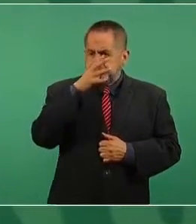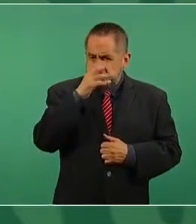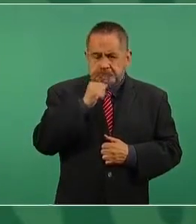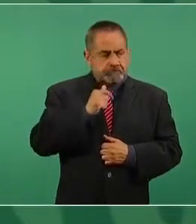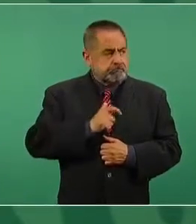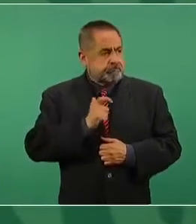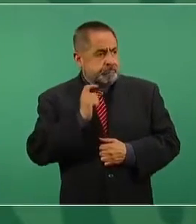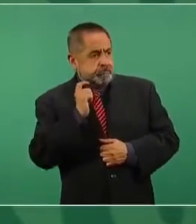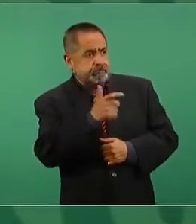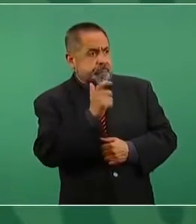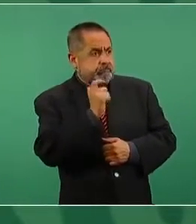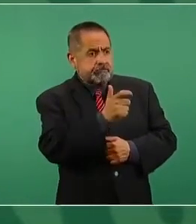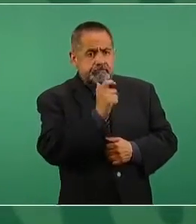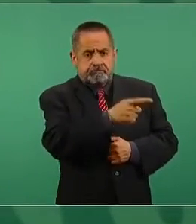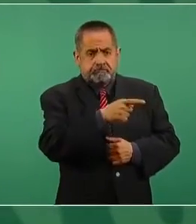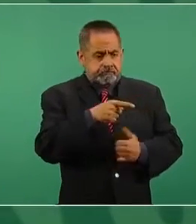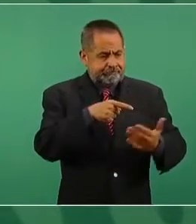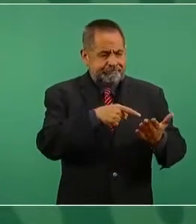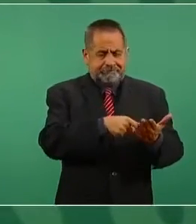por los